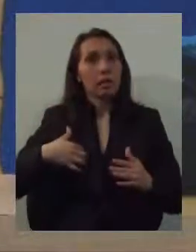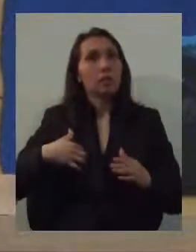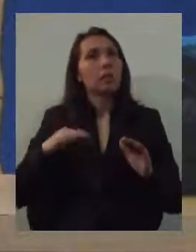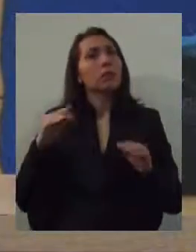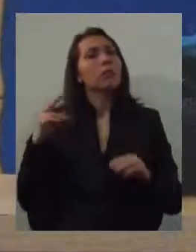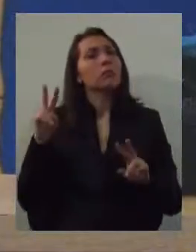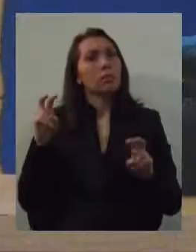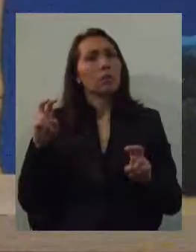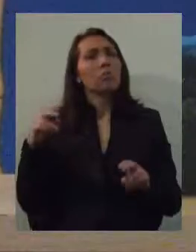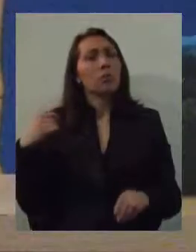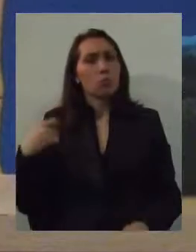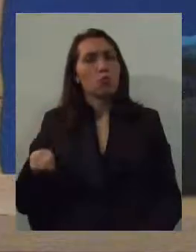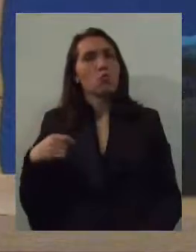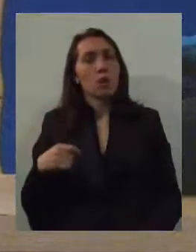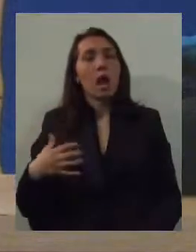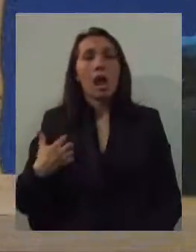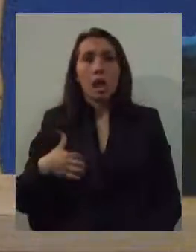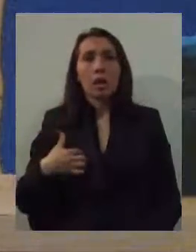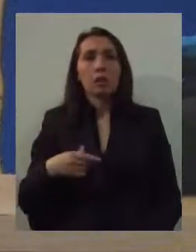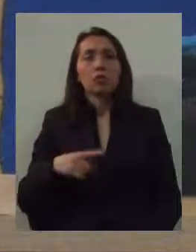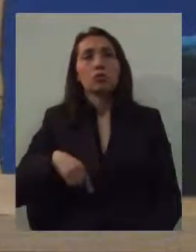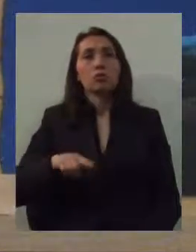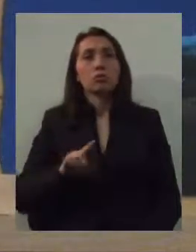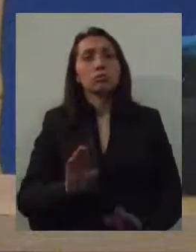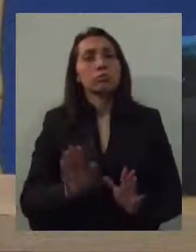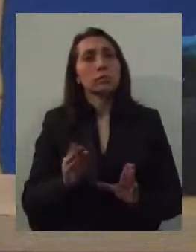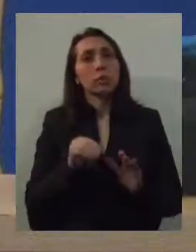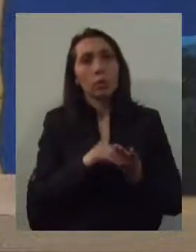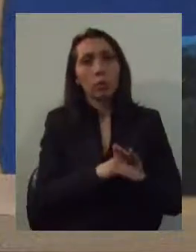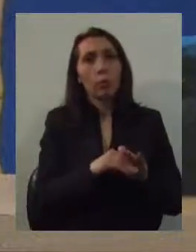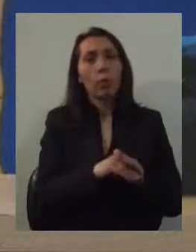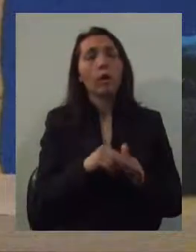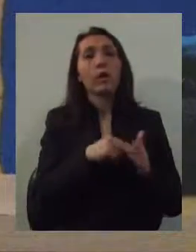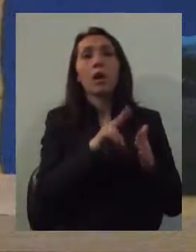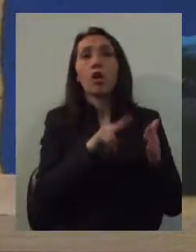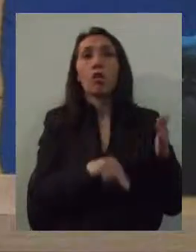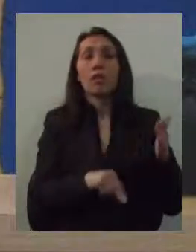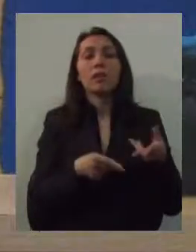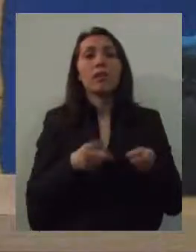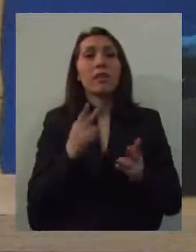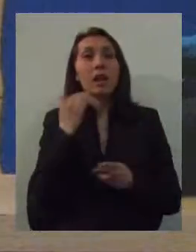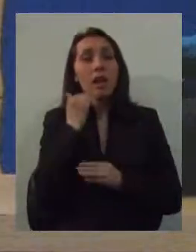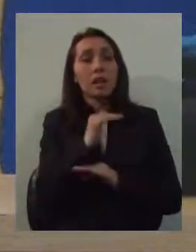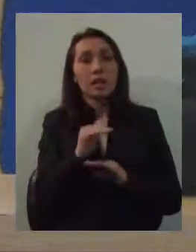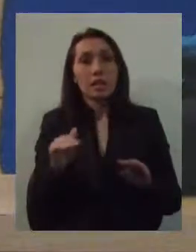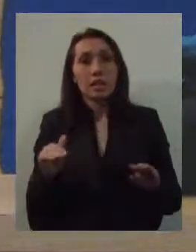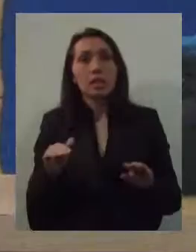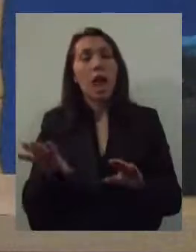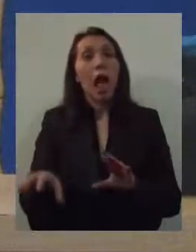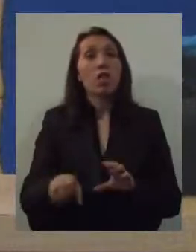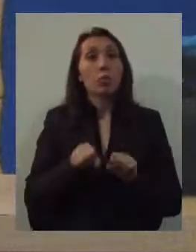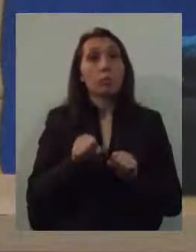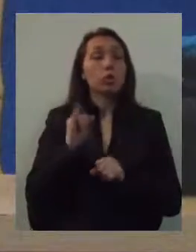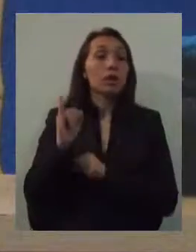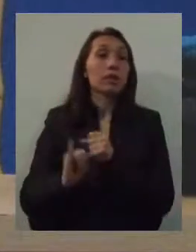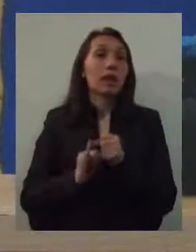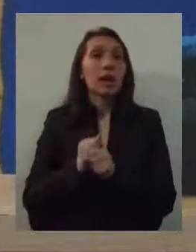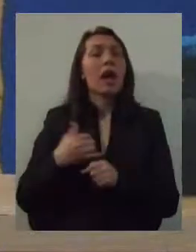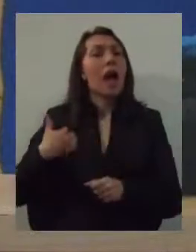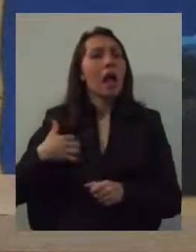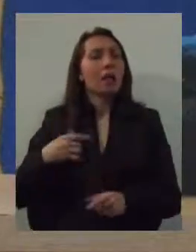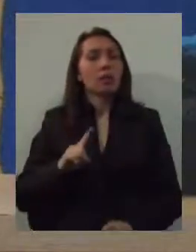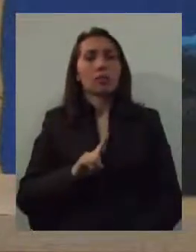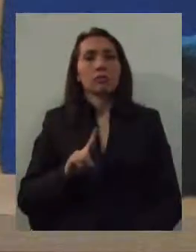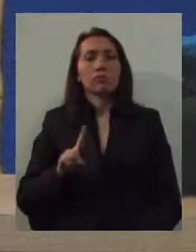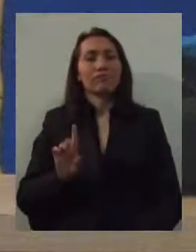muy caro a la Argentina porque nosotros hemos hecho reserva a la Convención sobre los Derechos del Niño en materia de adopción internacional. Argentina es